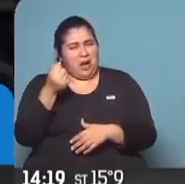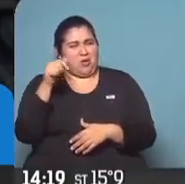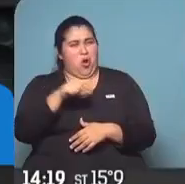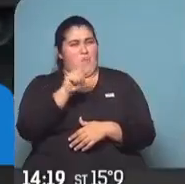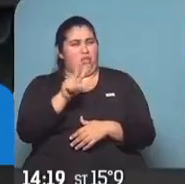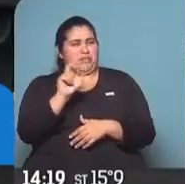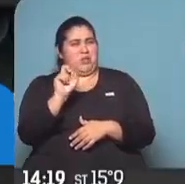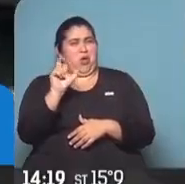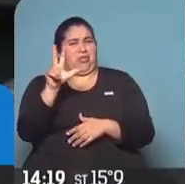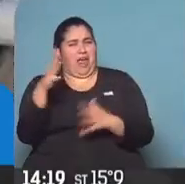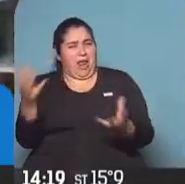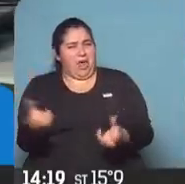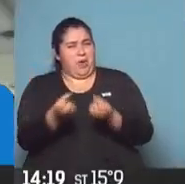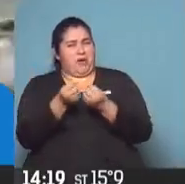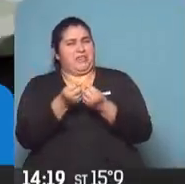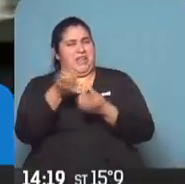ofrece